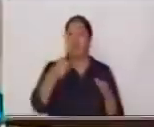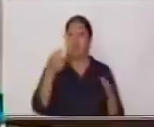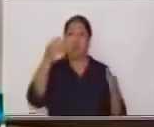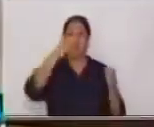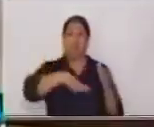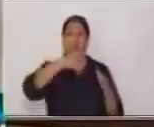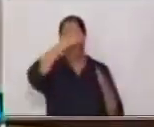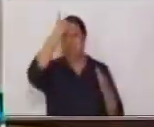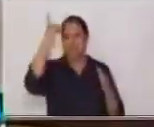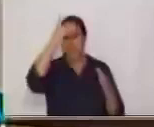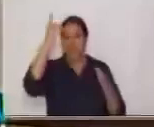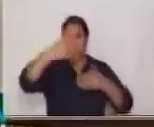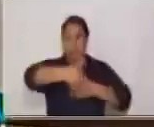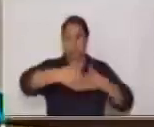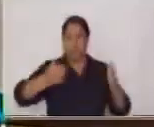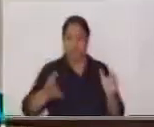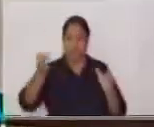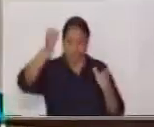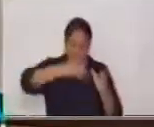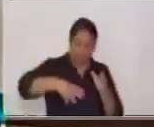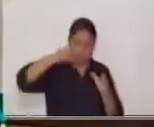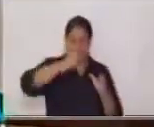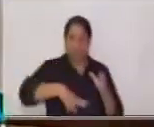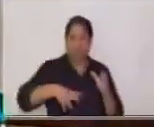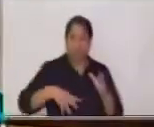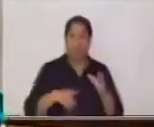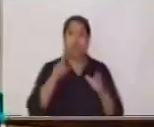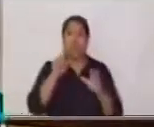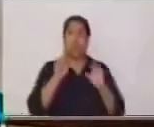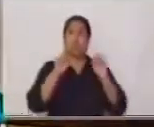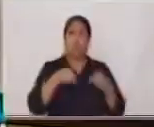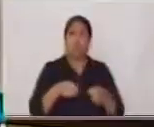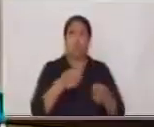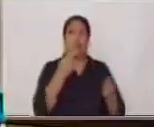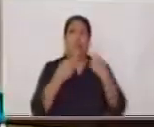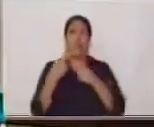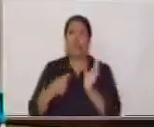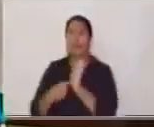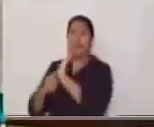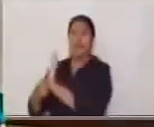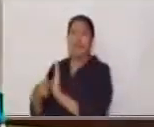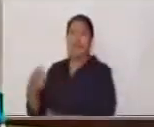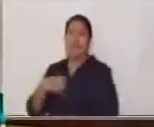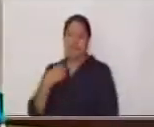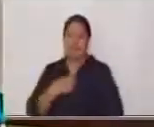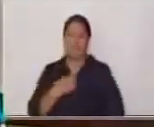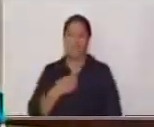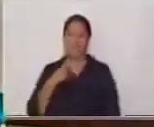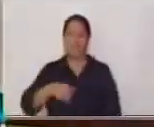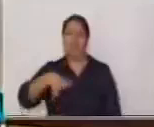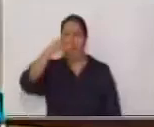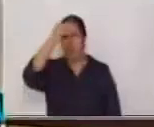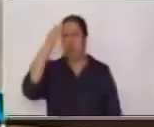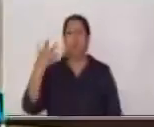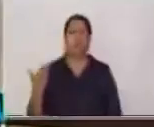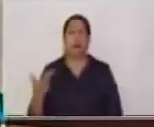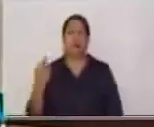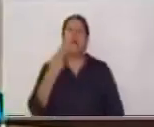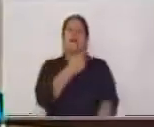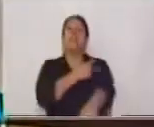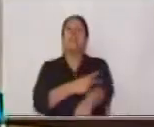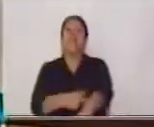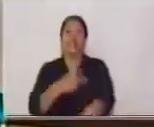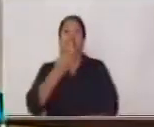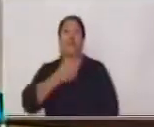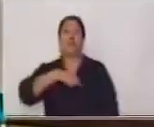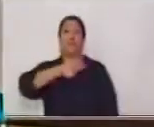tareas para que cuando regresemos a la escuela puedas trabajar con tu maestro. ¿Qué aprendimos en el programa? Aprendimos a hacer narraciones